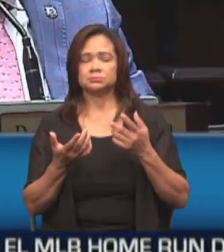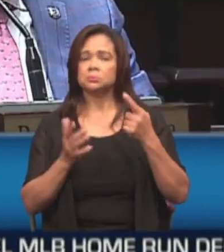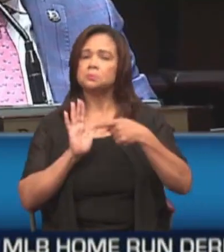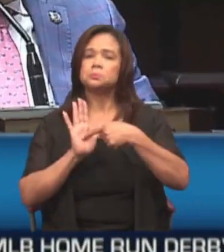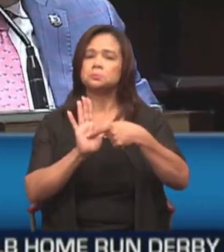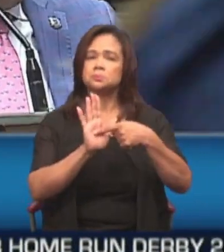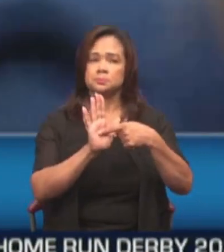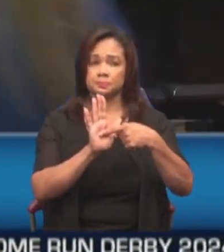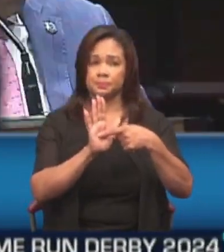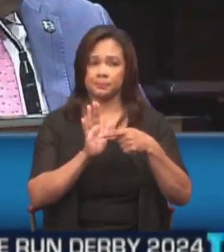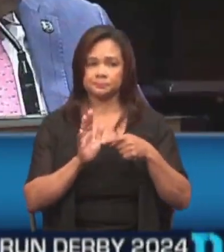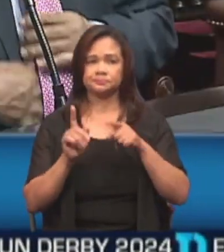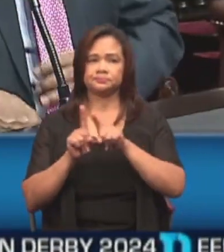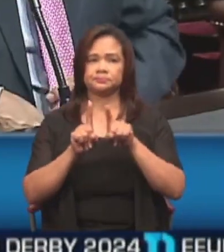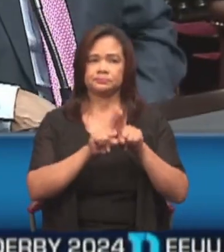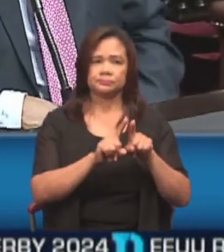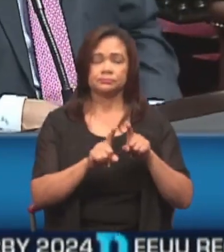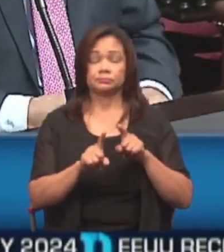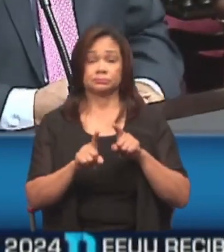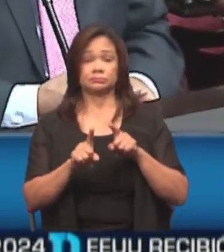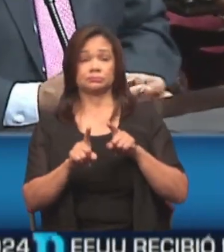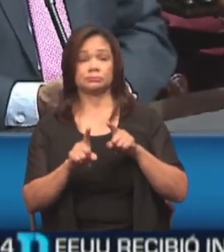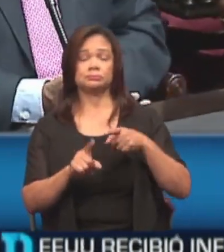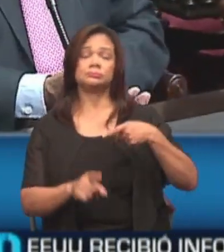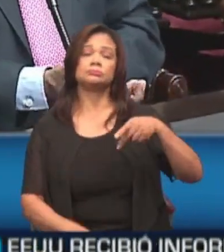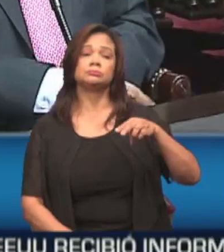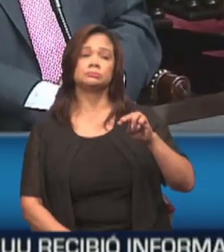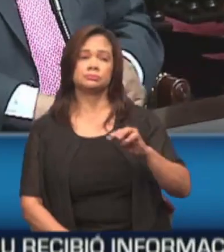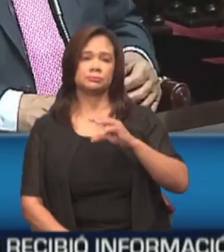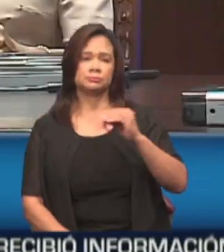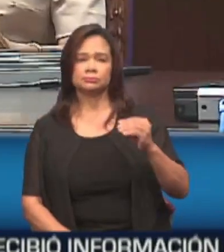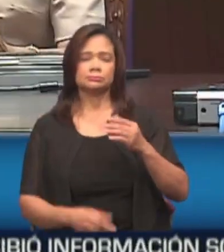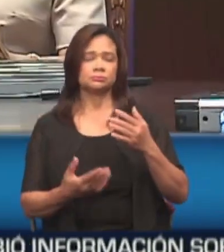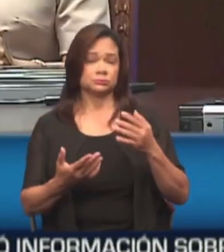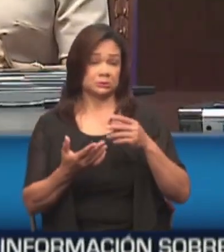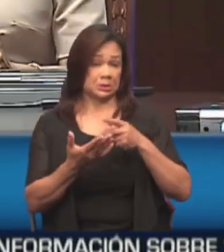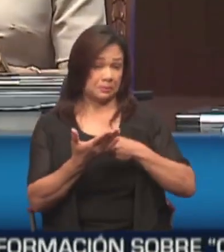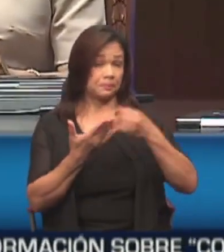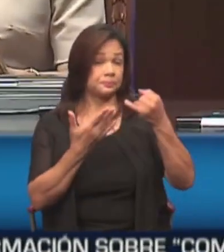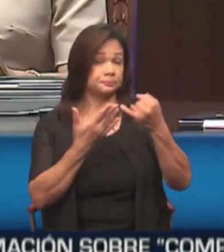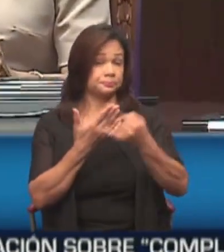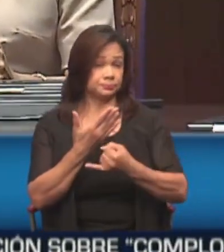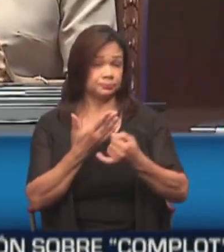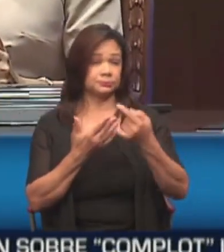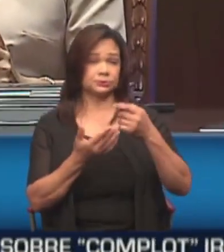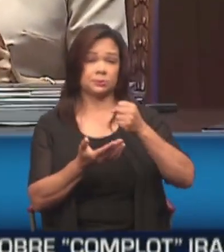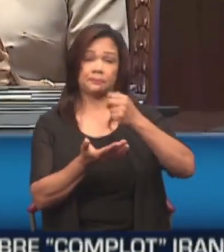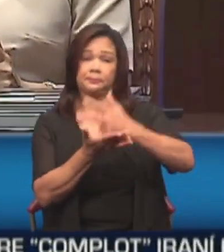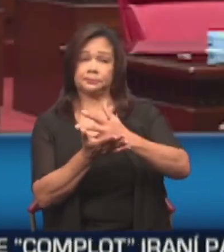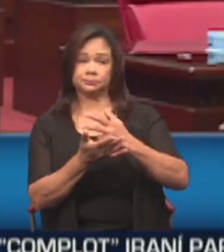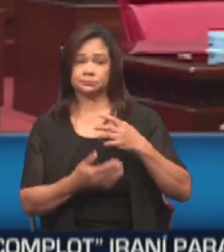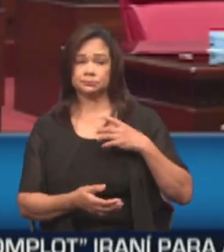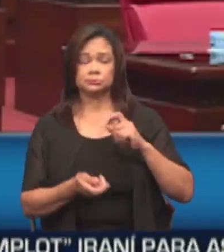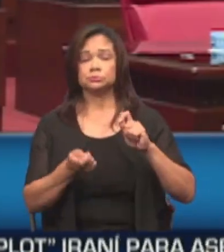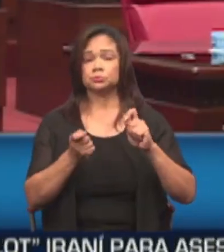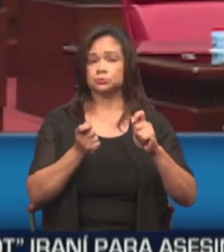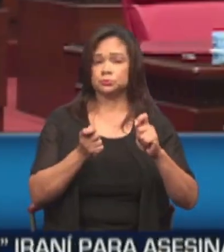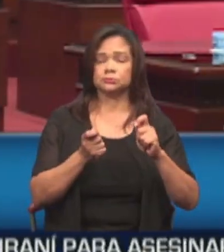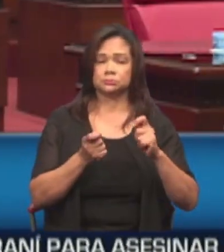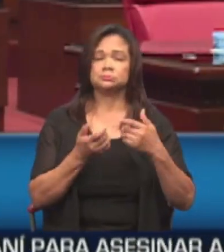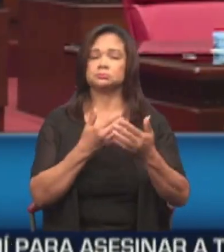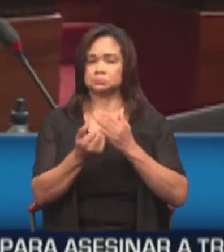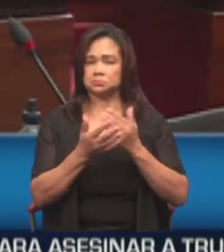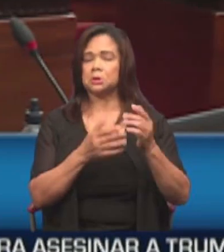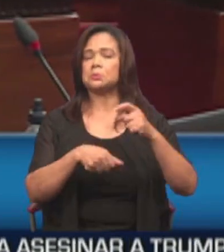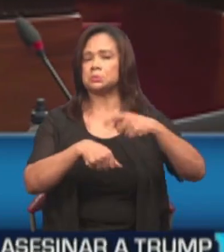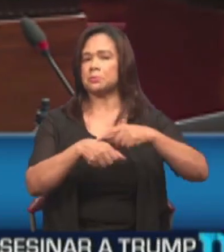señalamientos mientras que los oficialistas consideraron que aunque la pieza se apruebe en la cámara baja con modificaciones aún